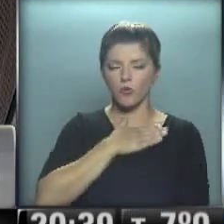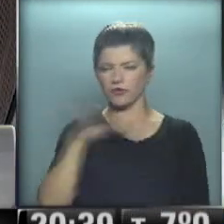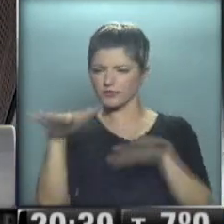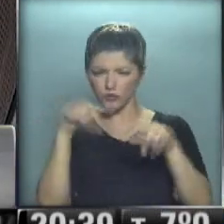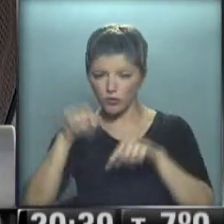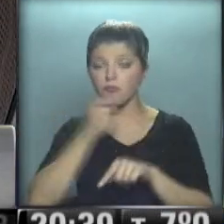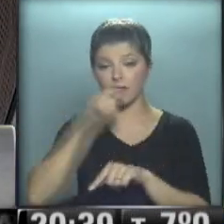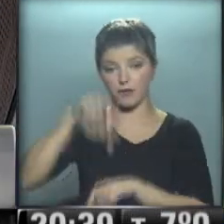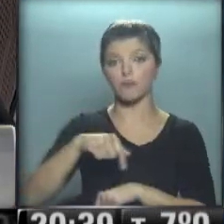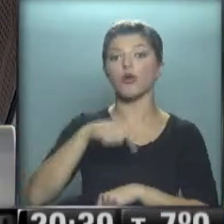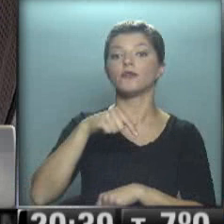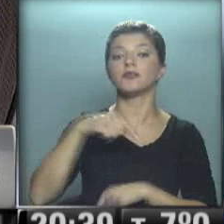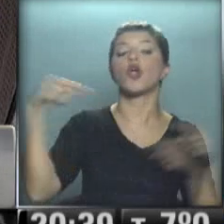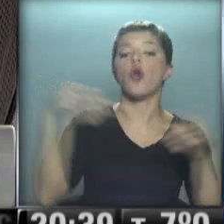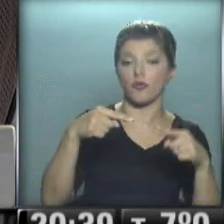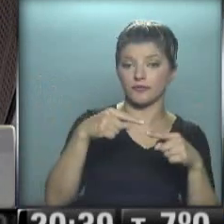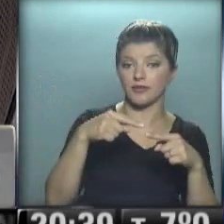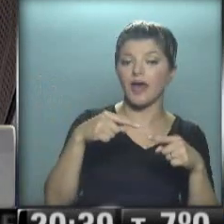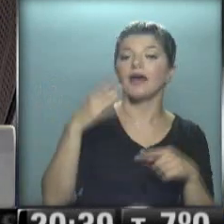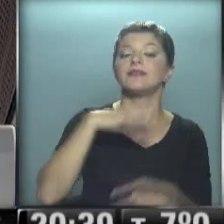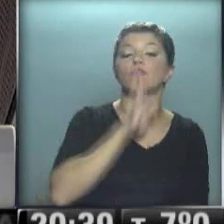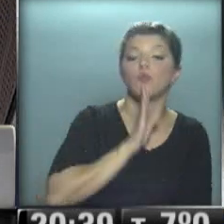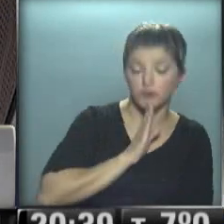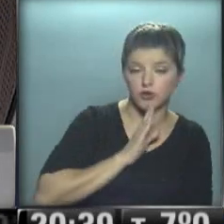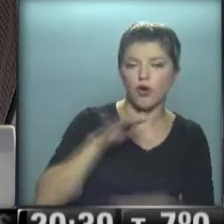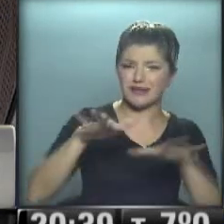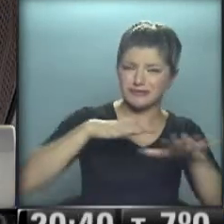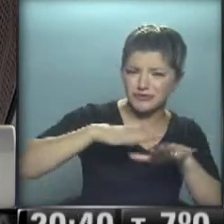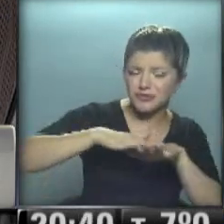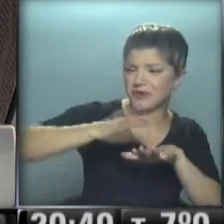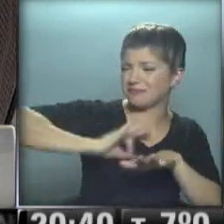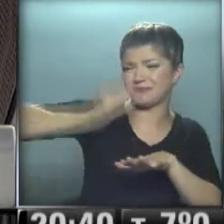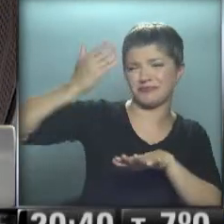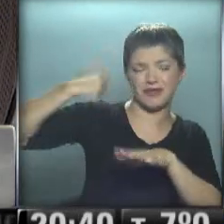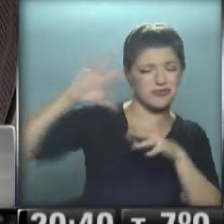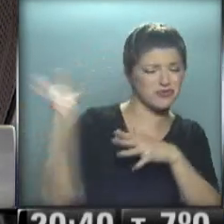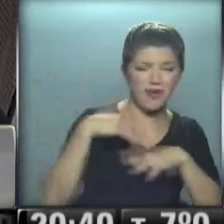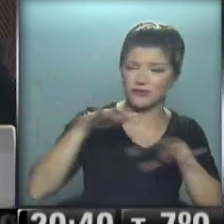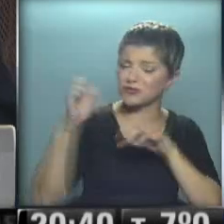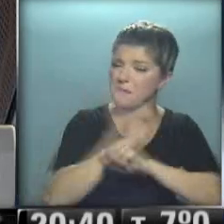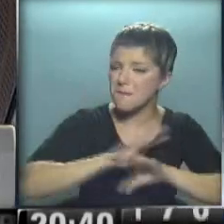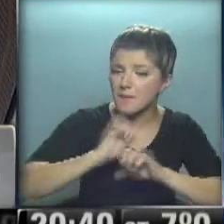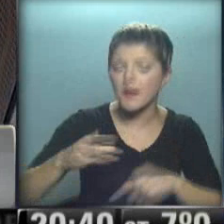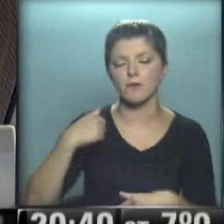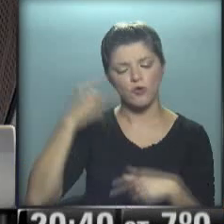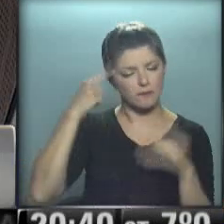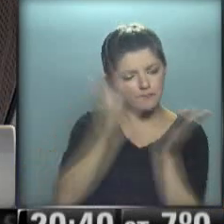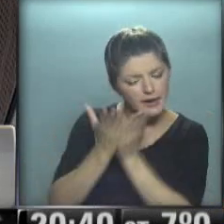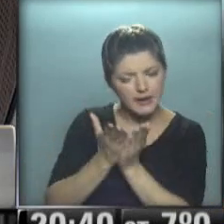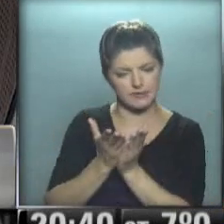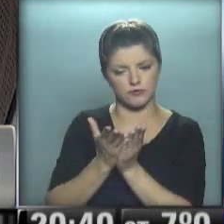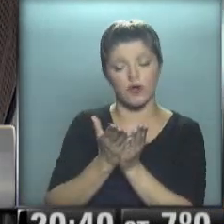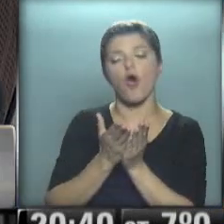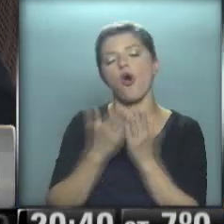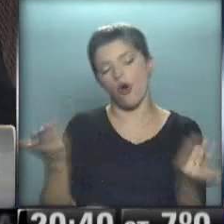fenómeno como el nazismo, por ejemplo, con todas las consecuencias terribles que tuvo y negativas que tuvo, por supuesto que no puedo dejar